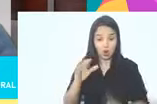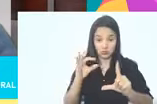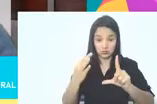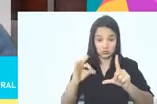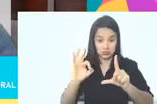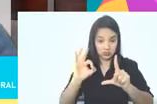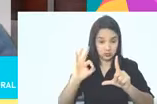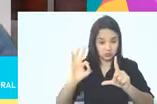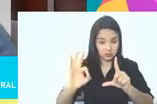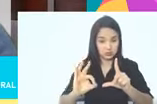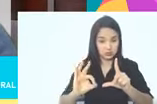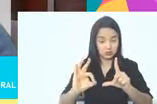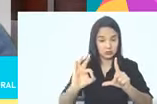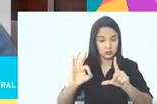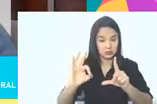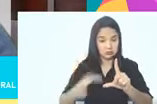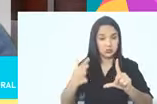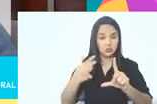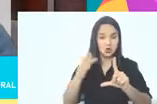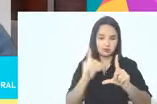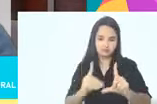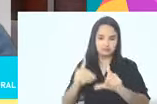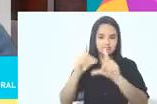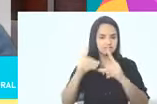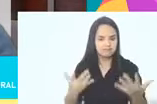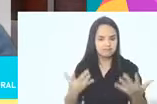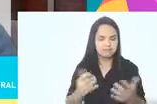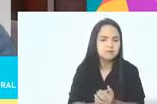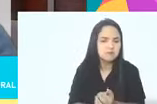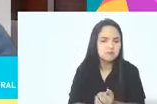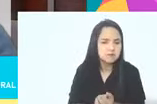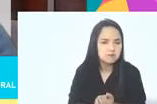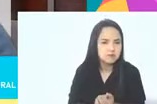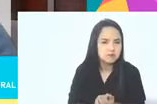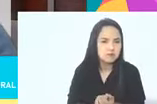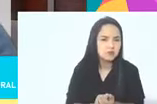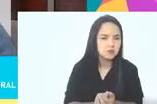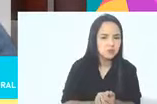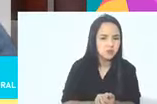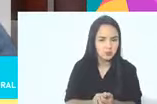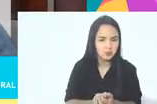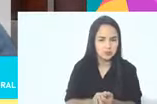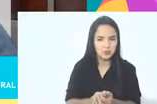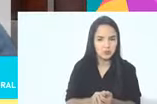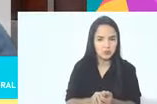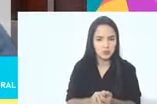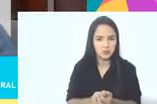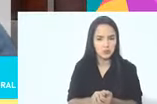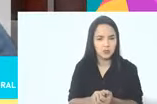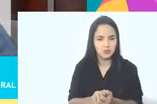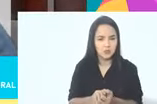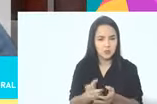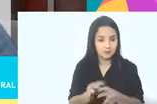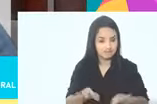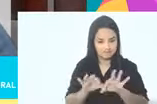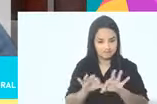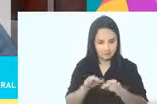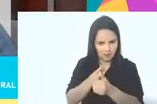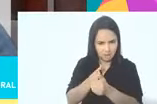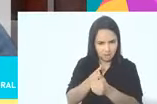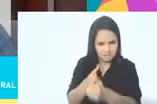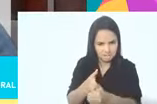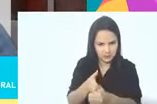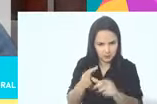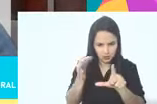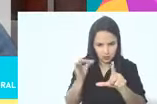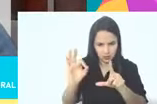los actores culturales del municipio, los actores de ese sistema del municipio de Los Córdobas, es decir, los